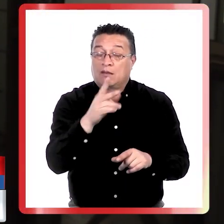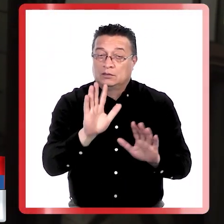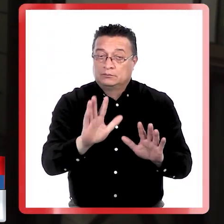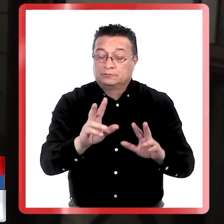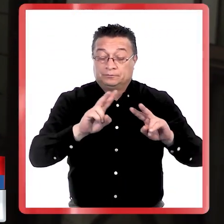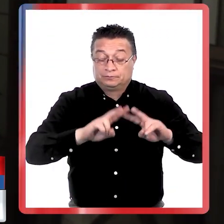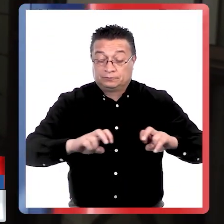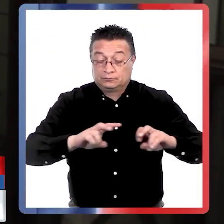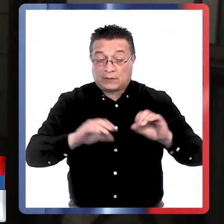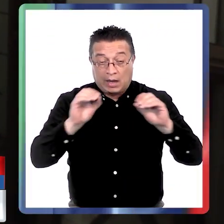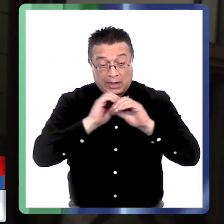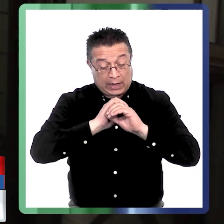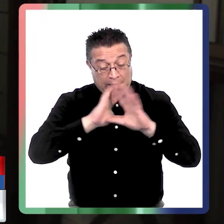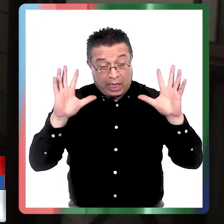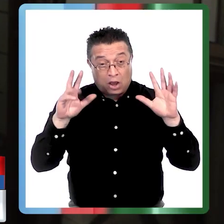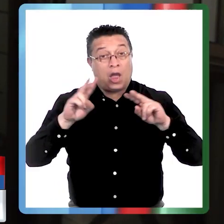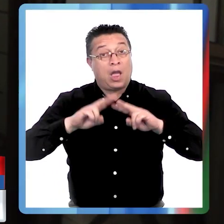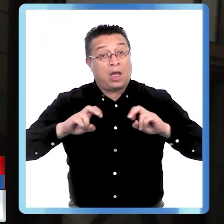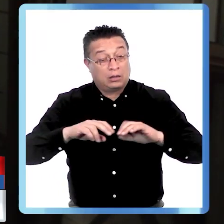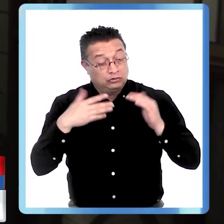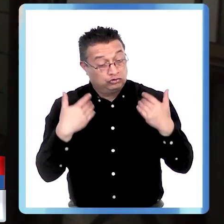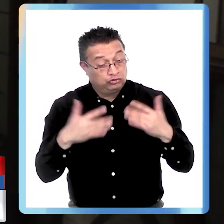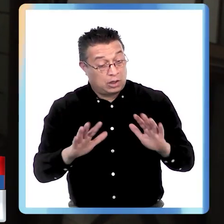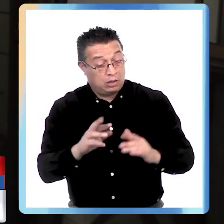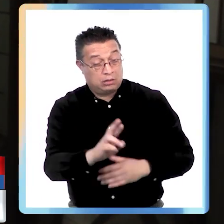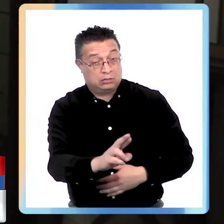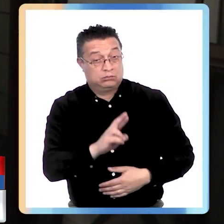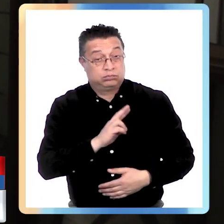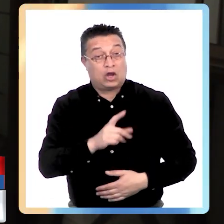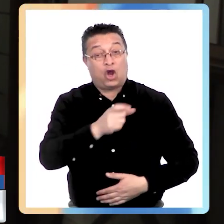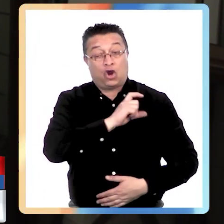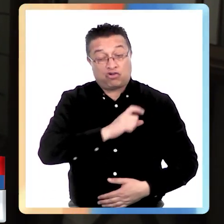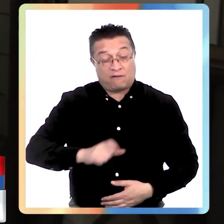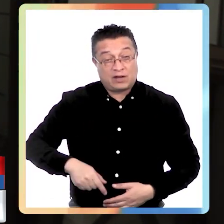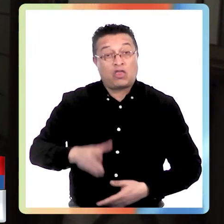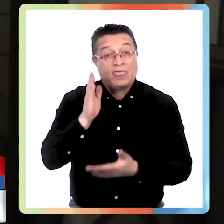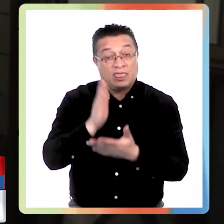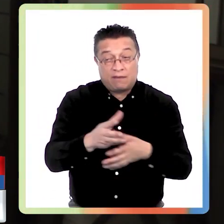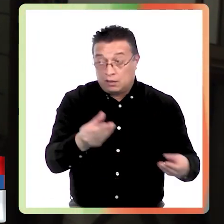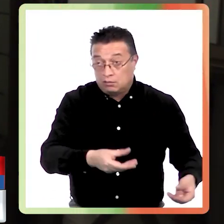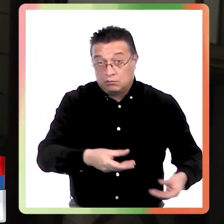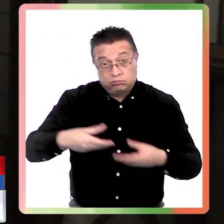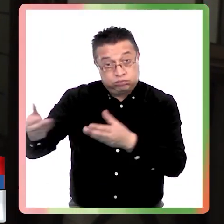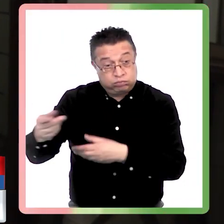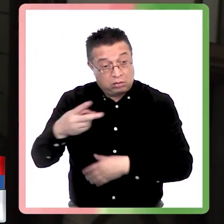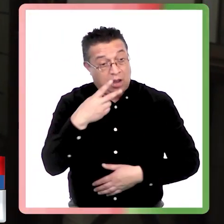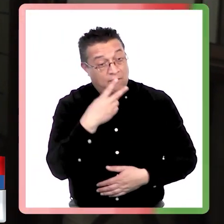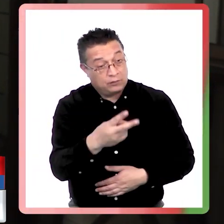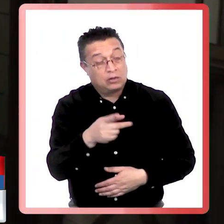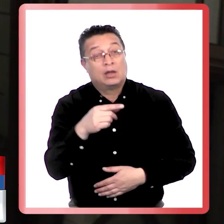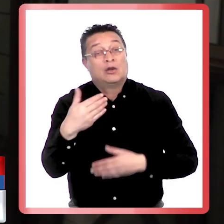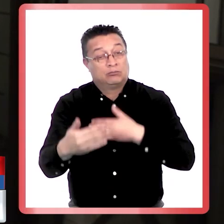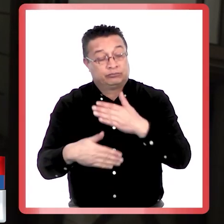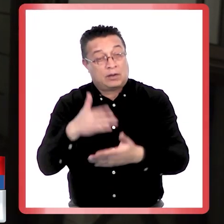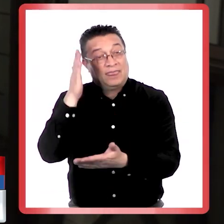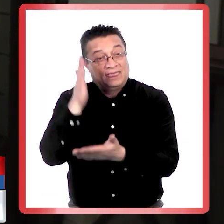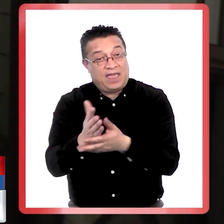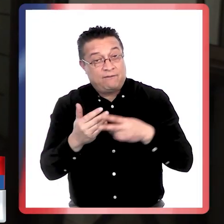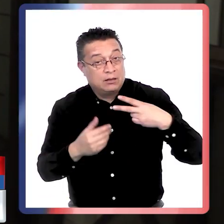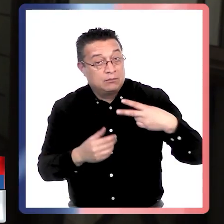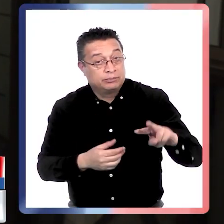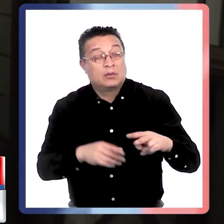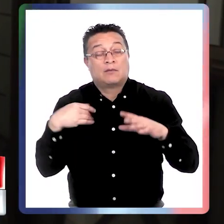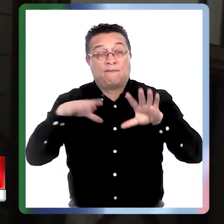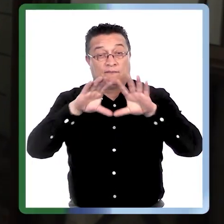vez que se esclarezca la investigación y si el gobernador tuvo la obligación de enviar a la fiscalía, porque es parte del procedimiento que tiene que